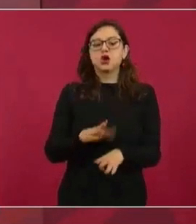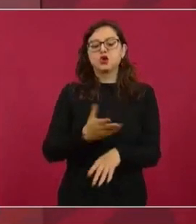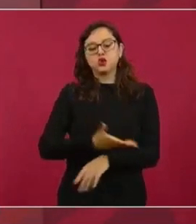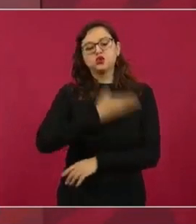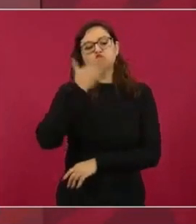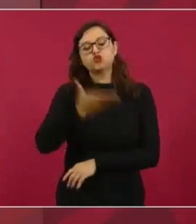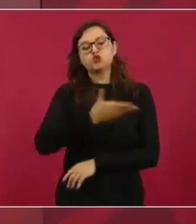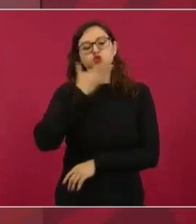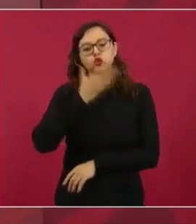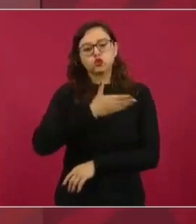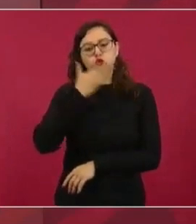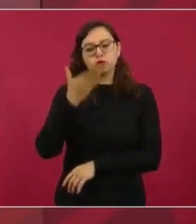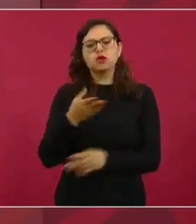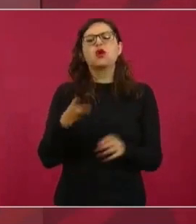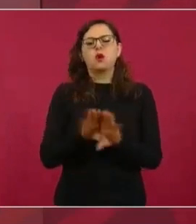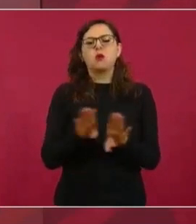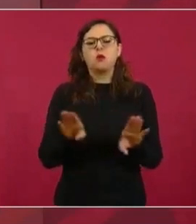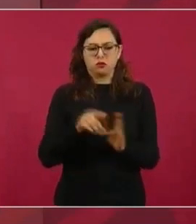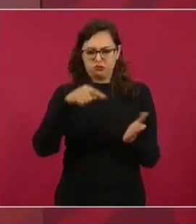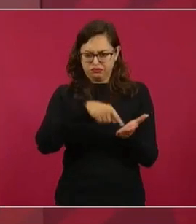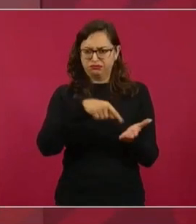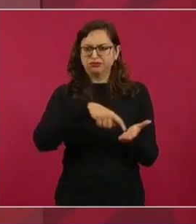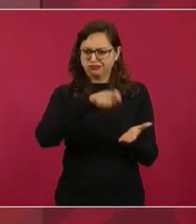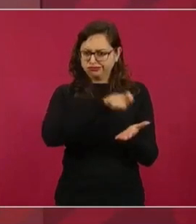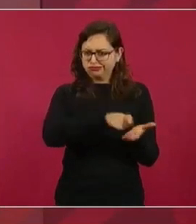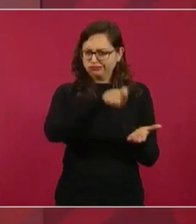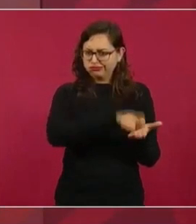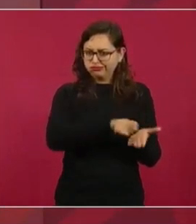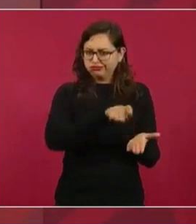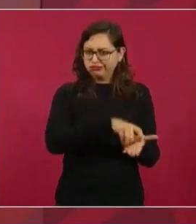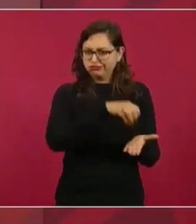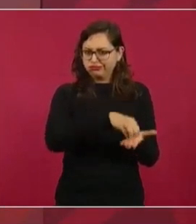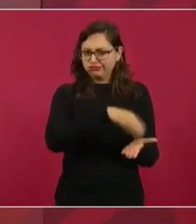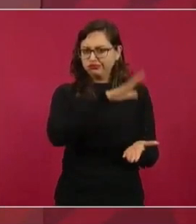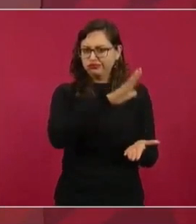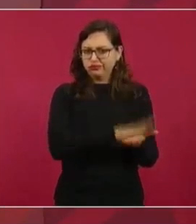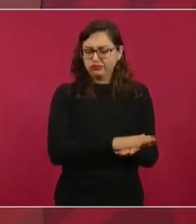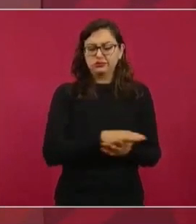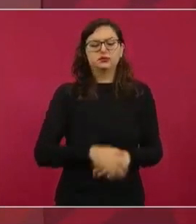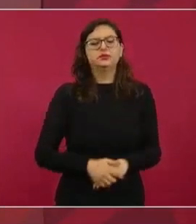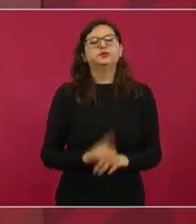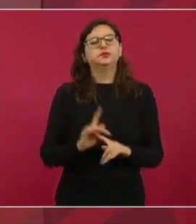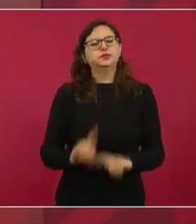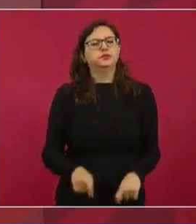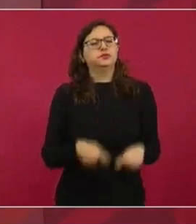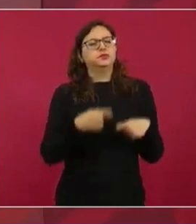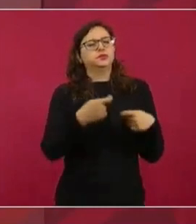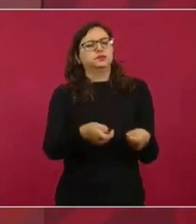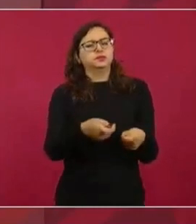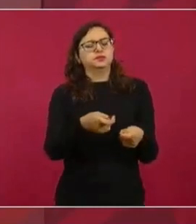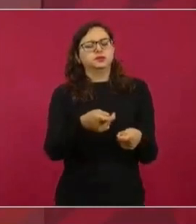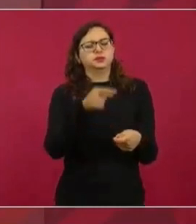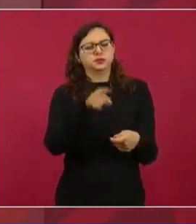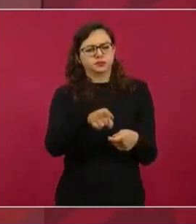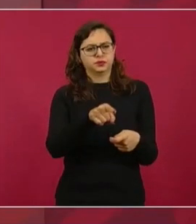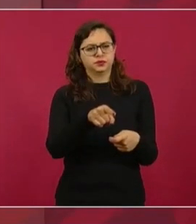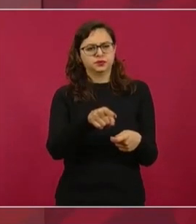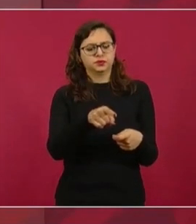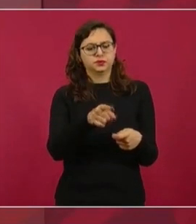Le entregaron a Roberto Hernández Banamex, porque quería quedarse con